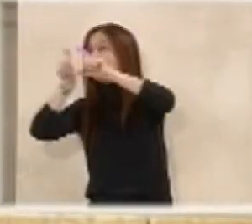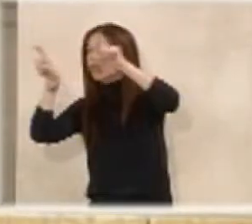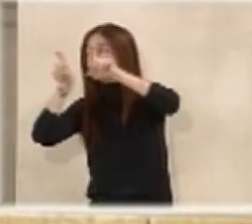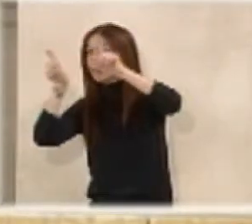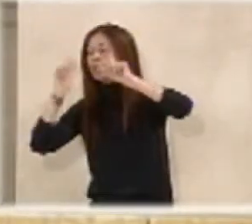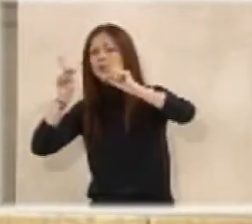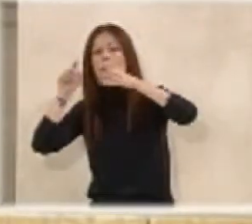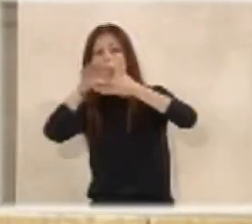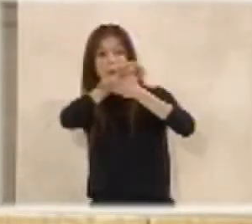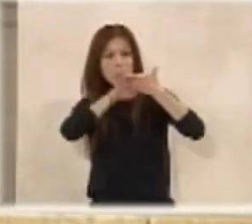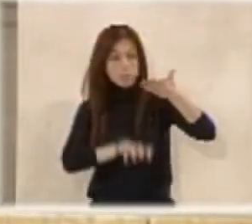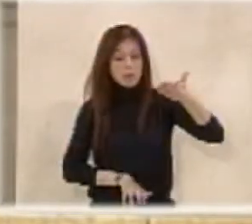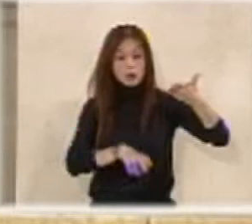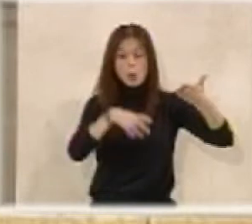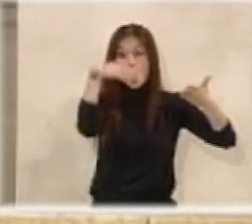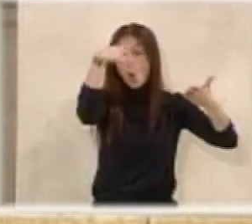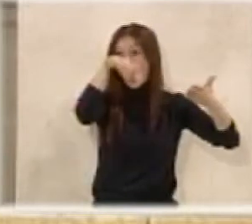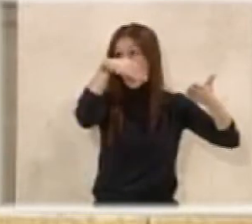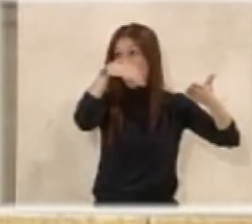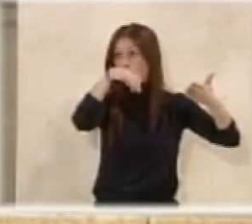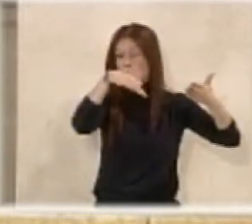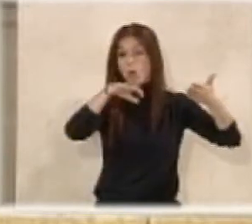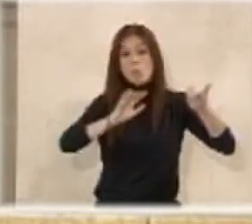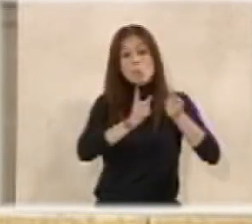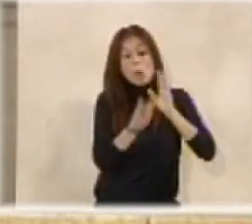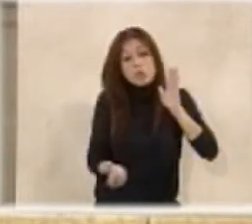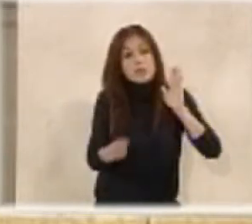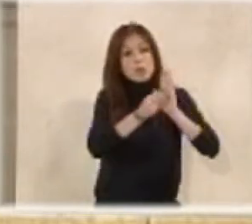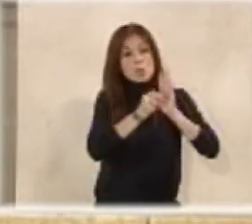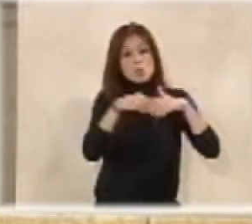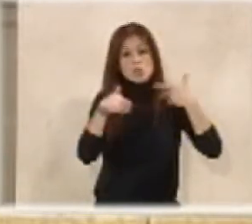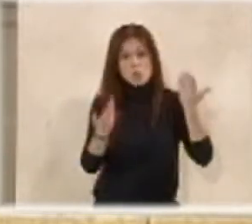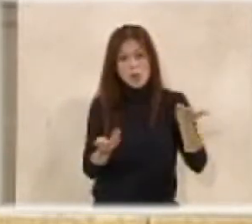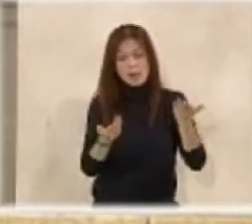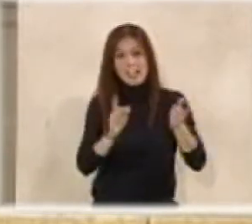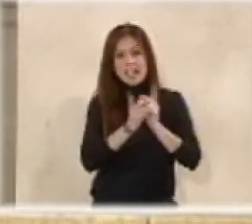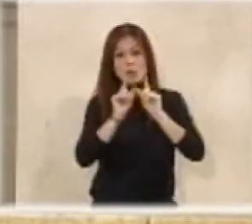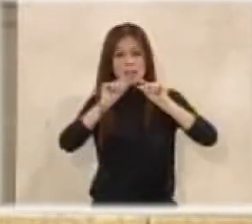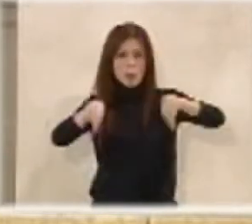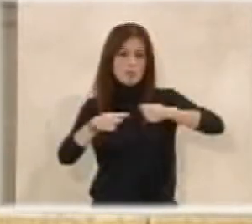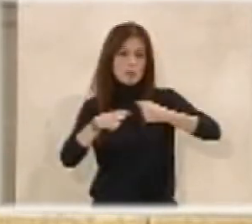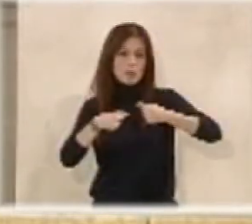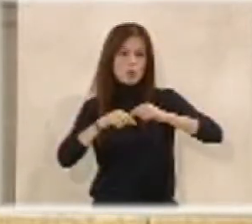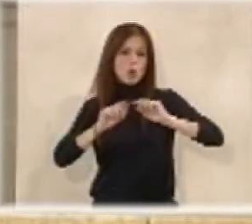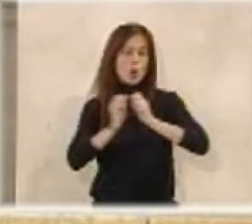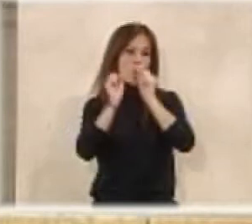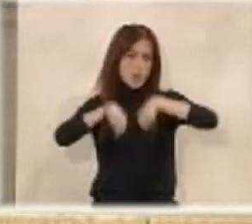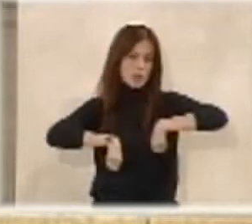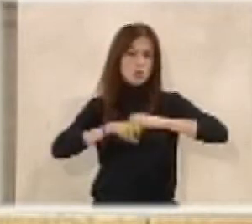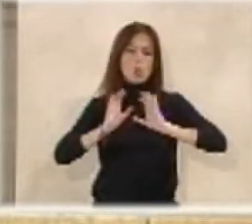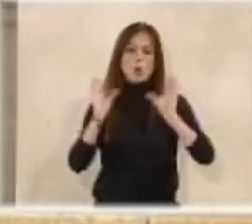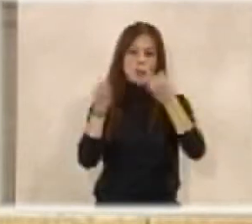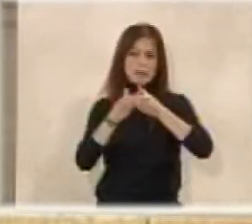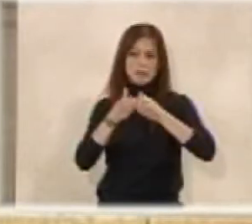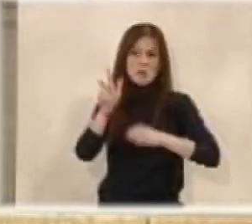hubiera sacado única y exclusivamente con la modificación que implicaba el cambio en el convenio colectivo nacional. ¿Qué era lo que a la